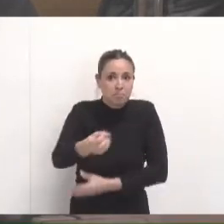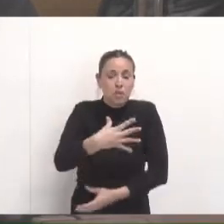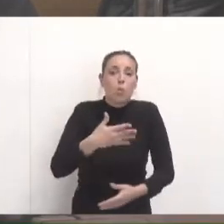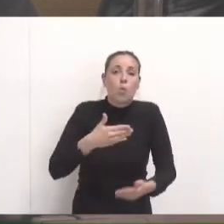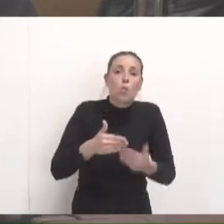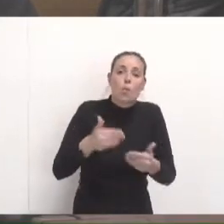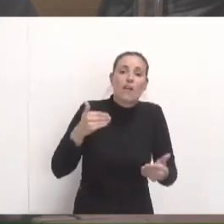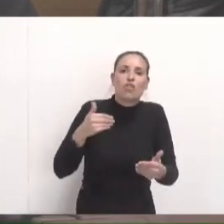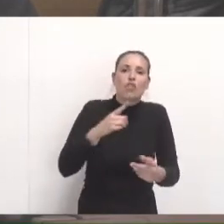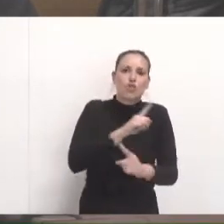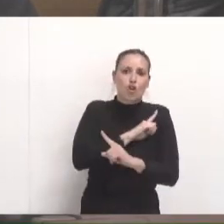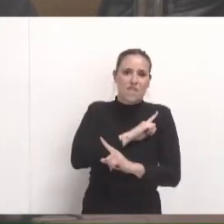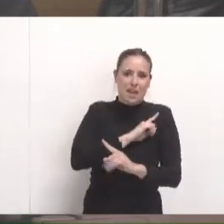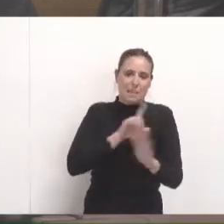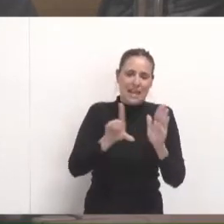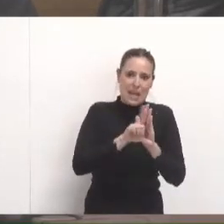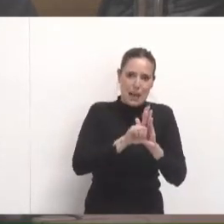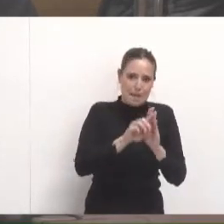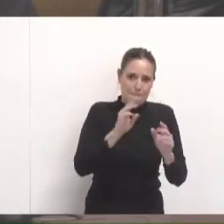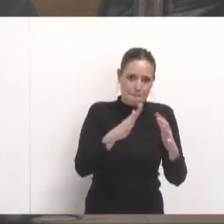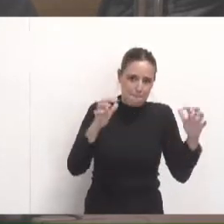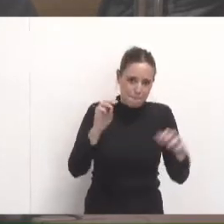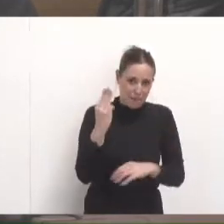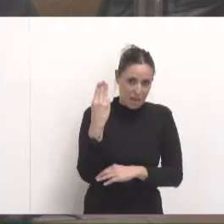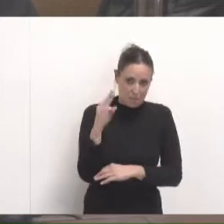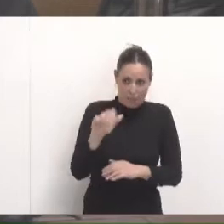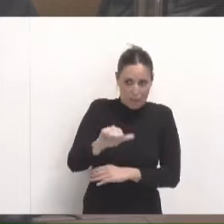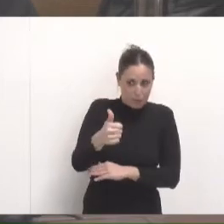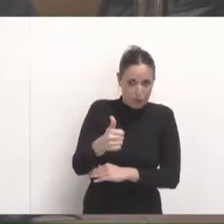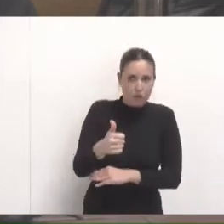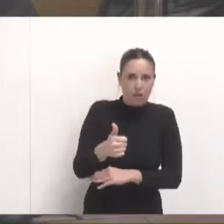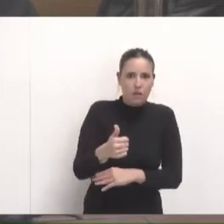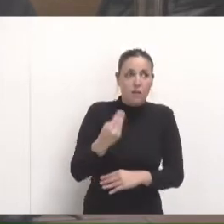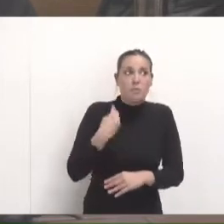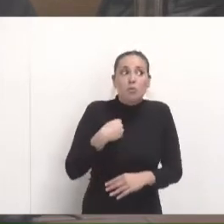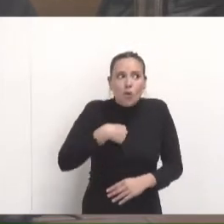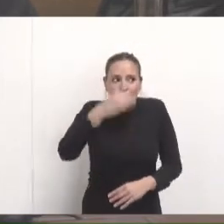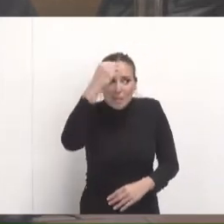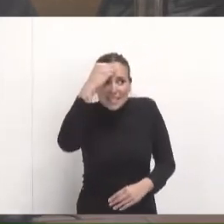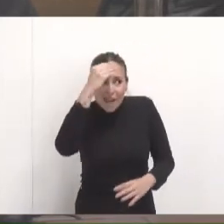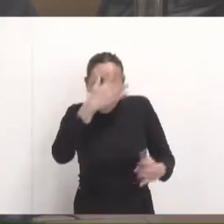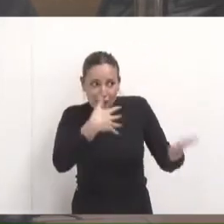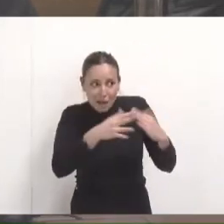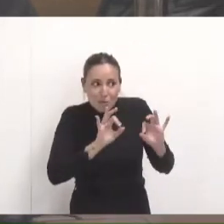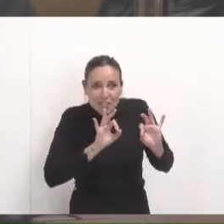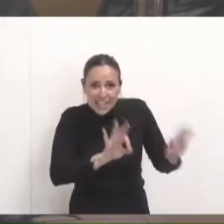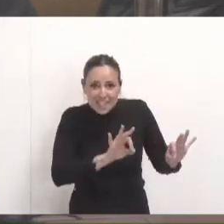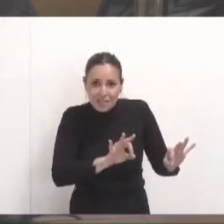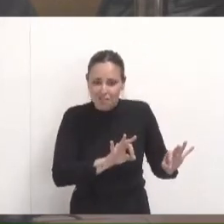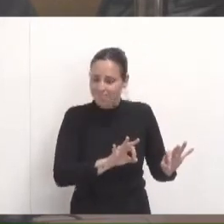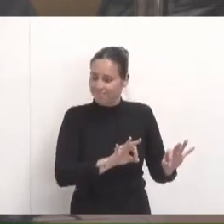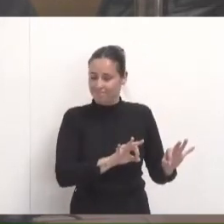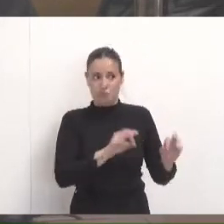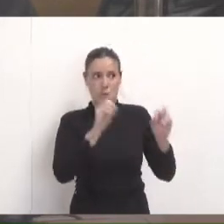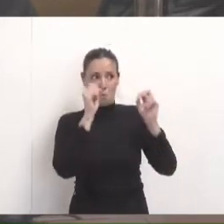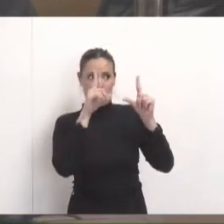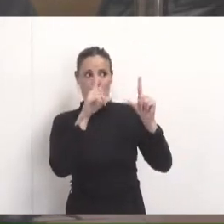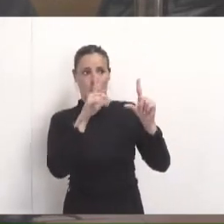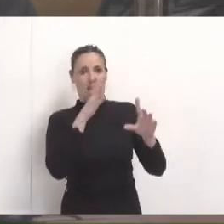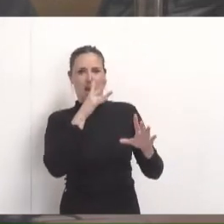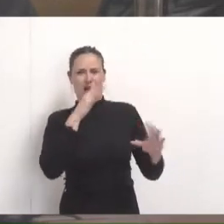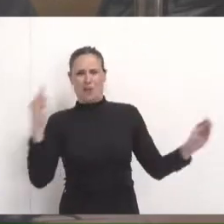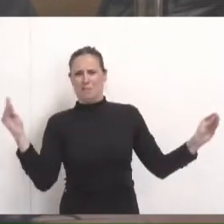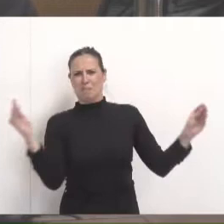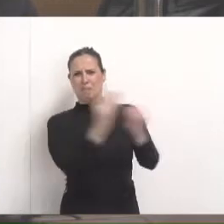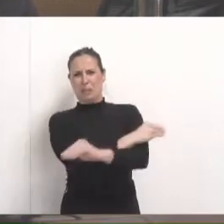noviembre. De eso es de lo que yo pensé que estábamos hablando. Veo que no, y veo que ahora estamos en la ultra de algo si no